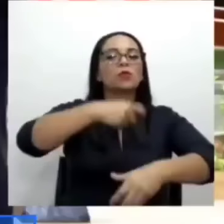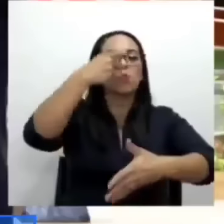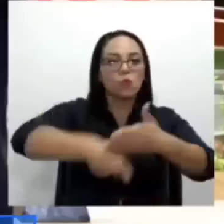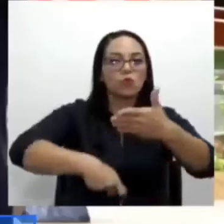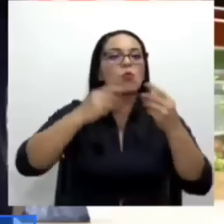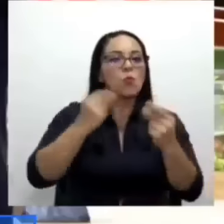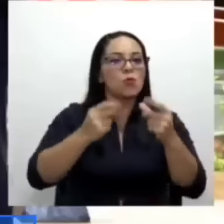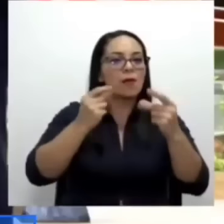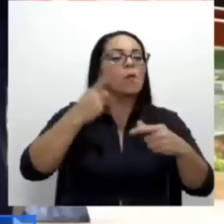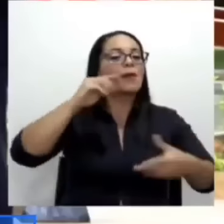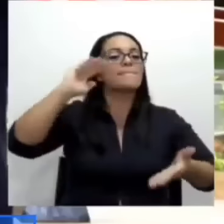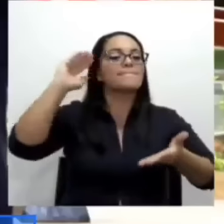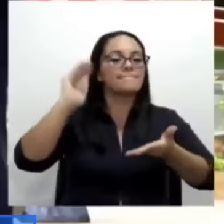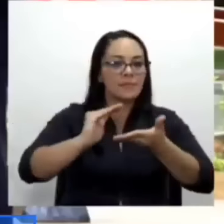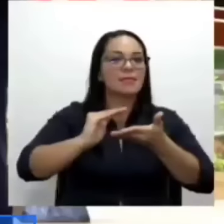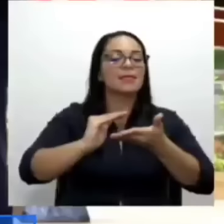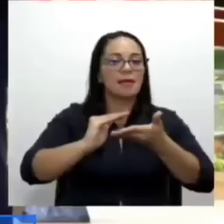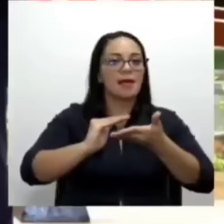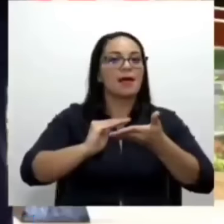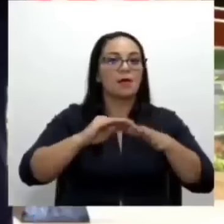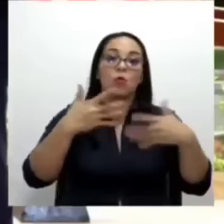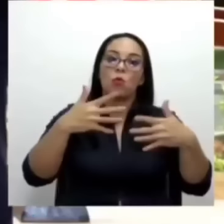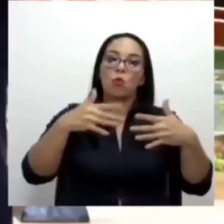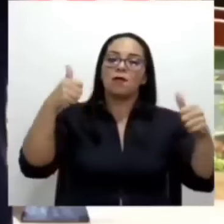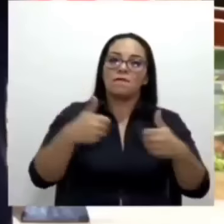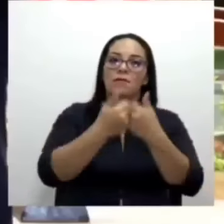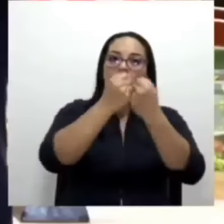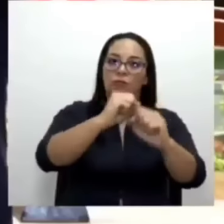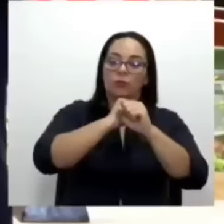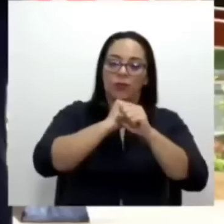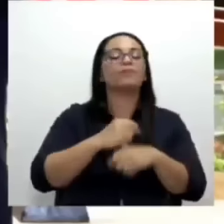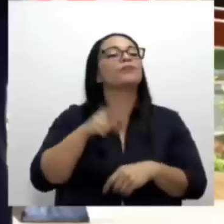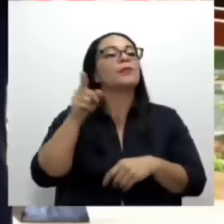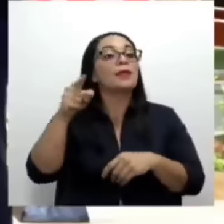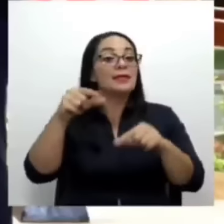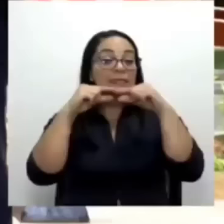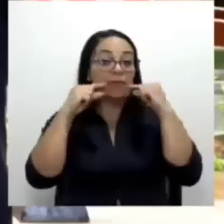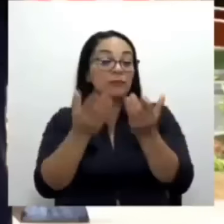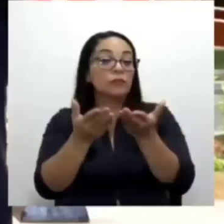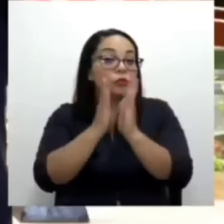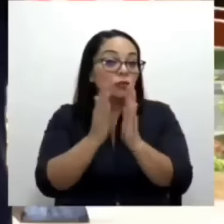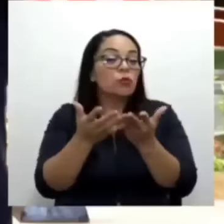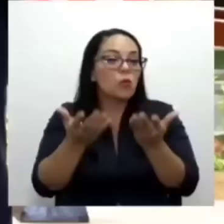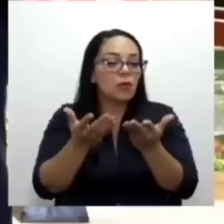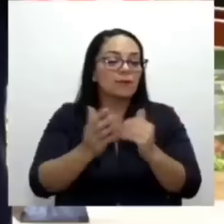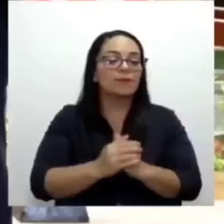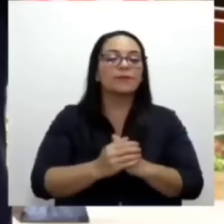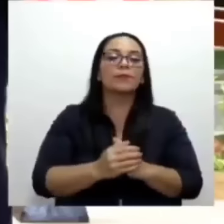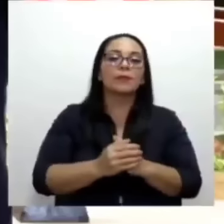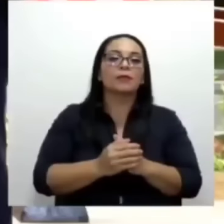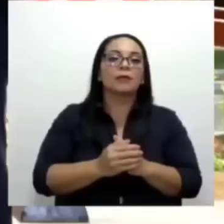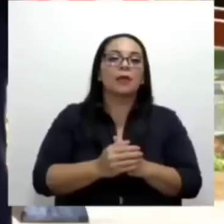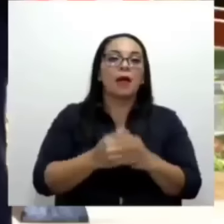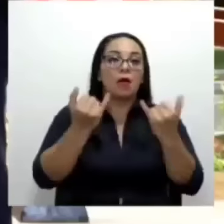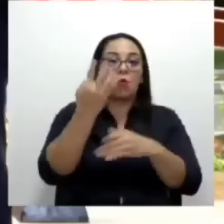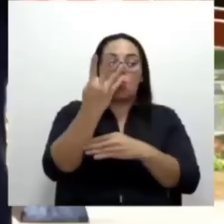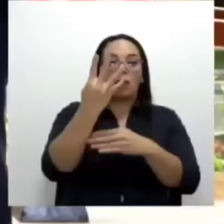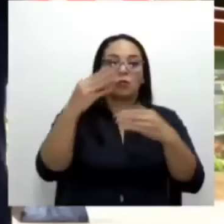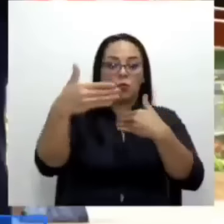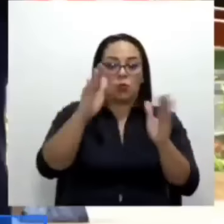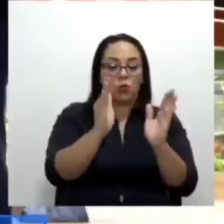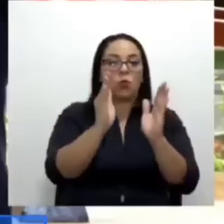para mitigar el reto de seguridad. A solicitud del presidente Chávez, 4 escáneres para